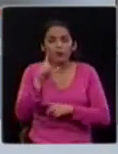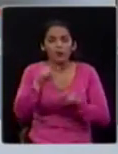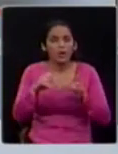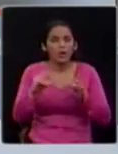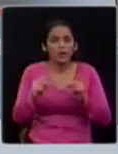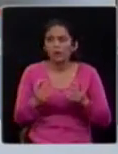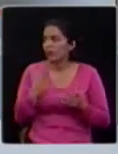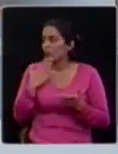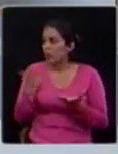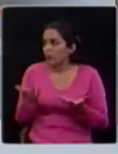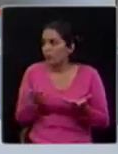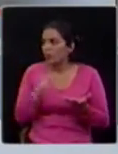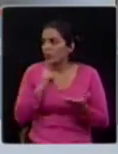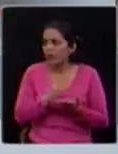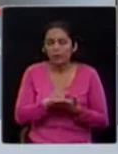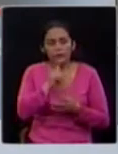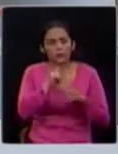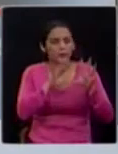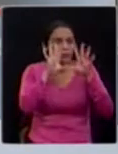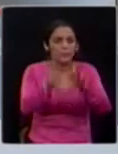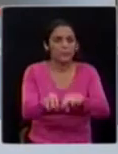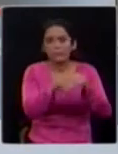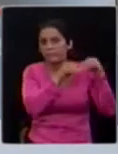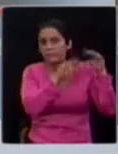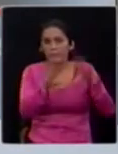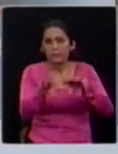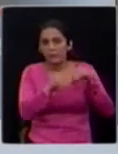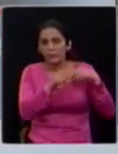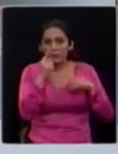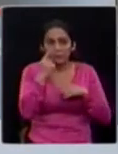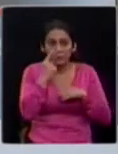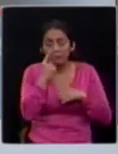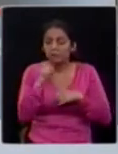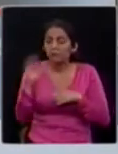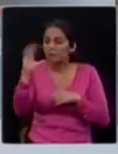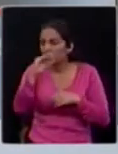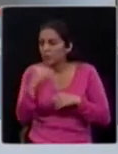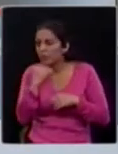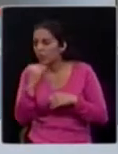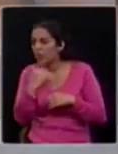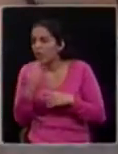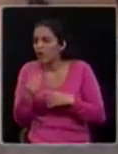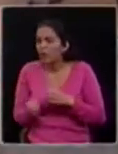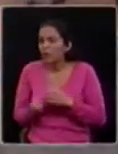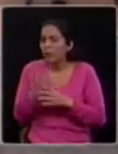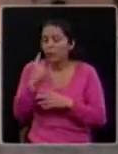de intervención y rescate descartaron el supuesto artefacto explosivo.